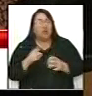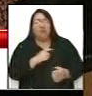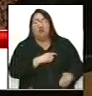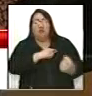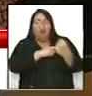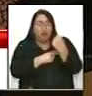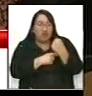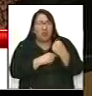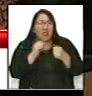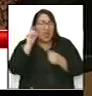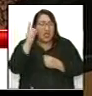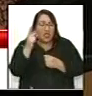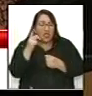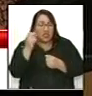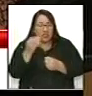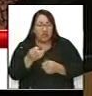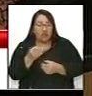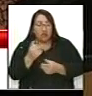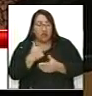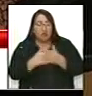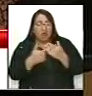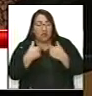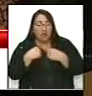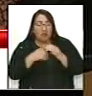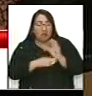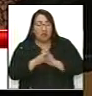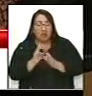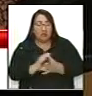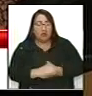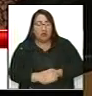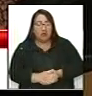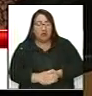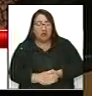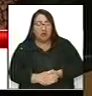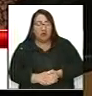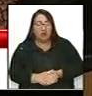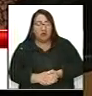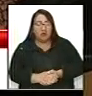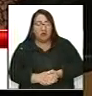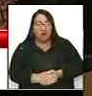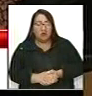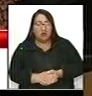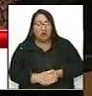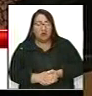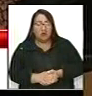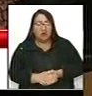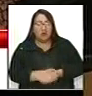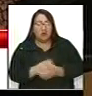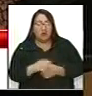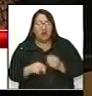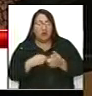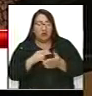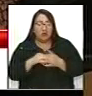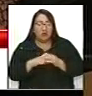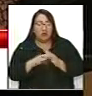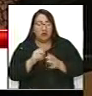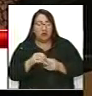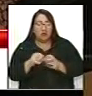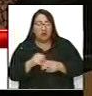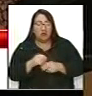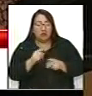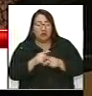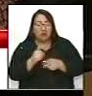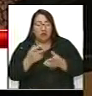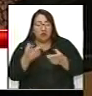comienza a ser la líder y tenemos que salir adelante. Dentro de esta sociedad, donde realmente